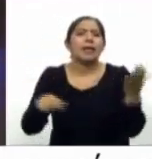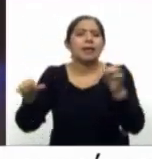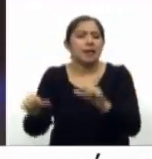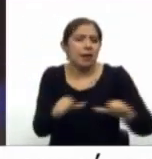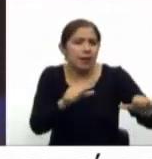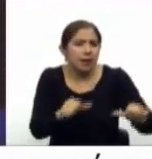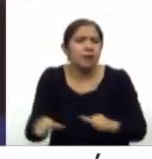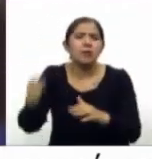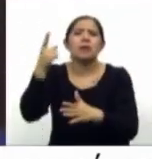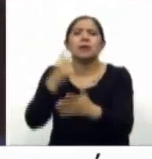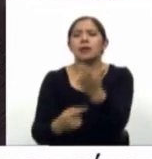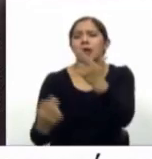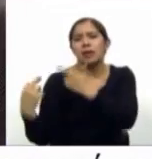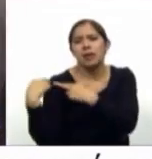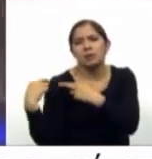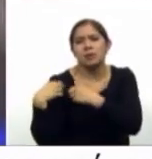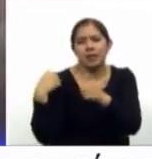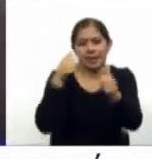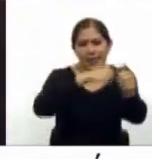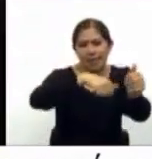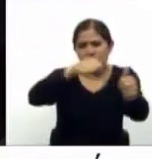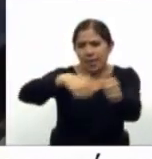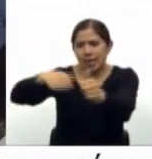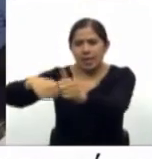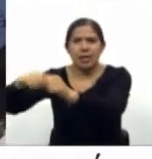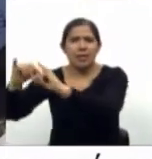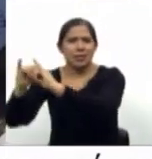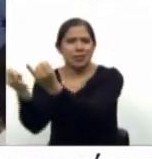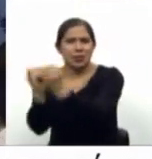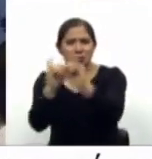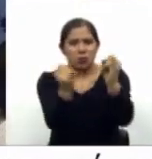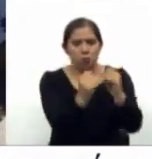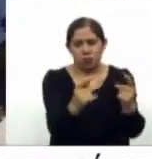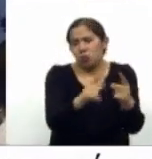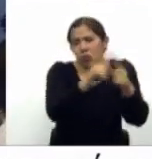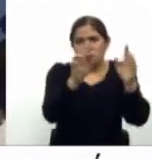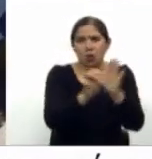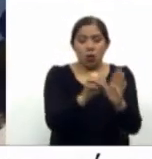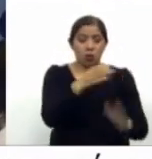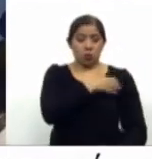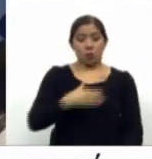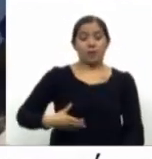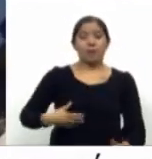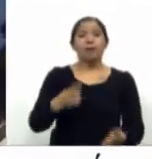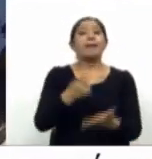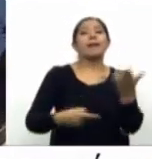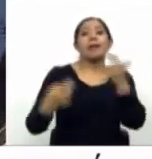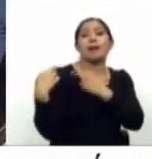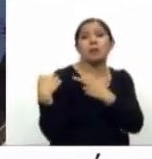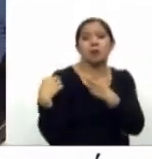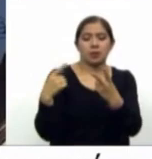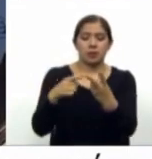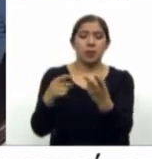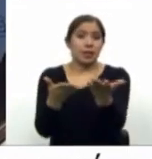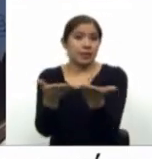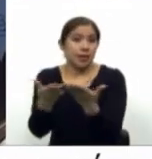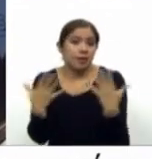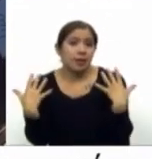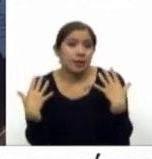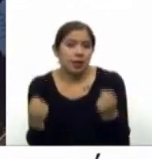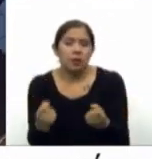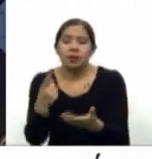las competencias de cada una de las instancias, qué es lo que gobernación debería de hacer, los sedes departamentales, los